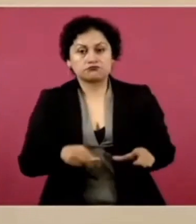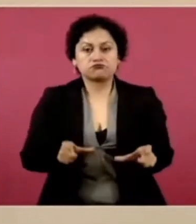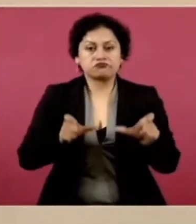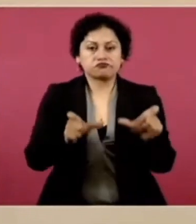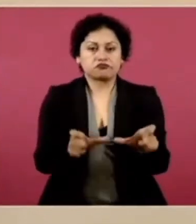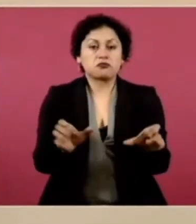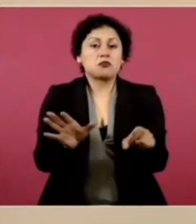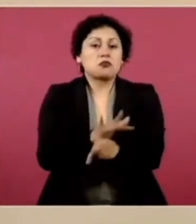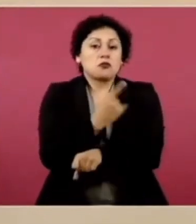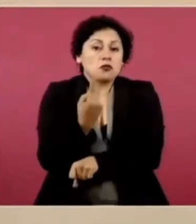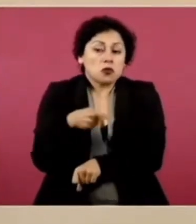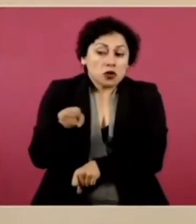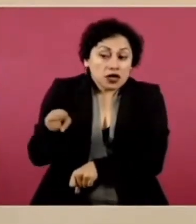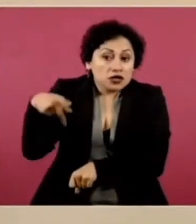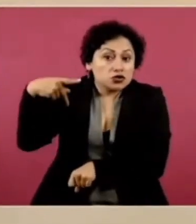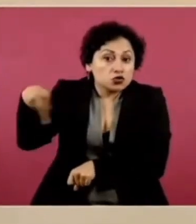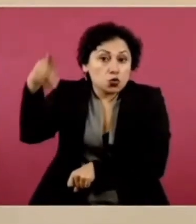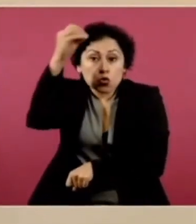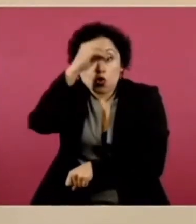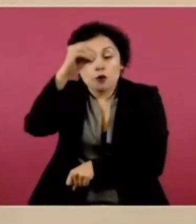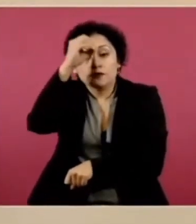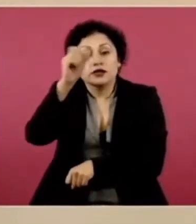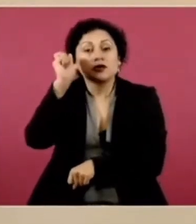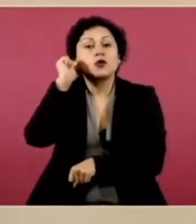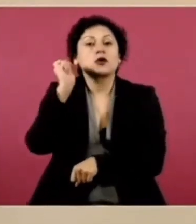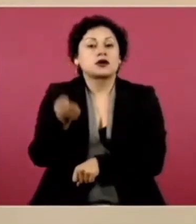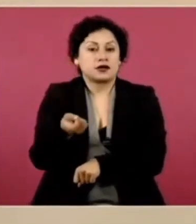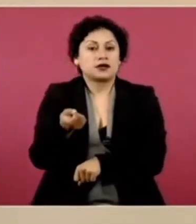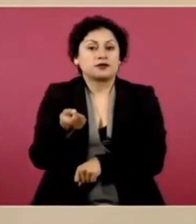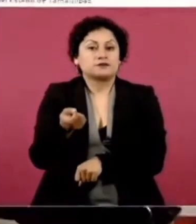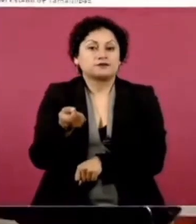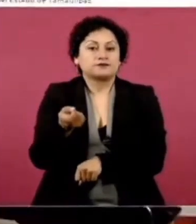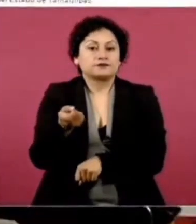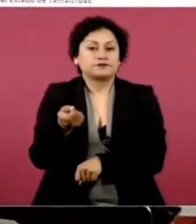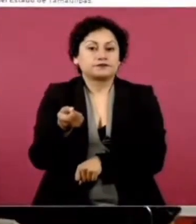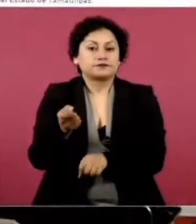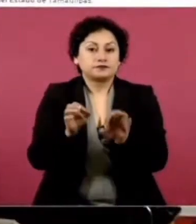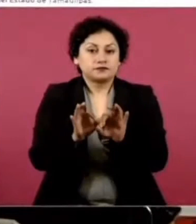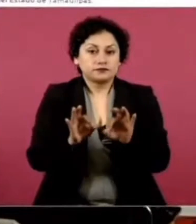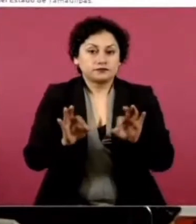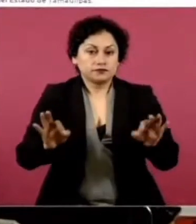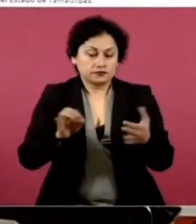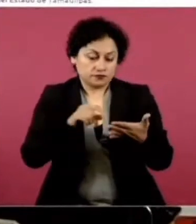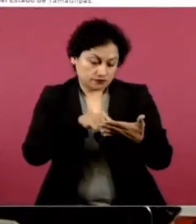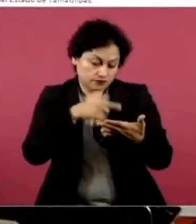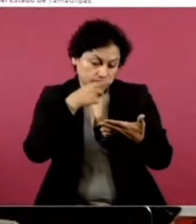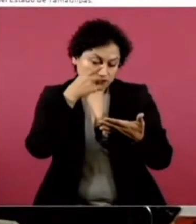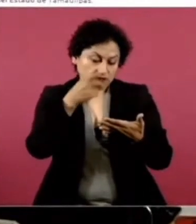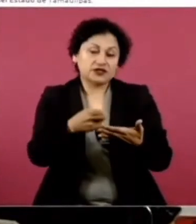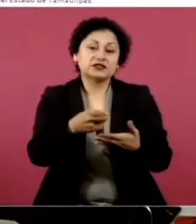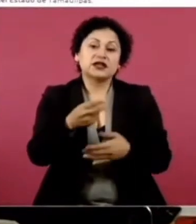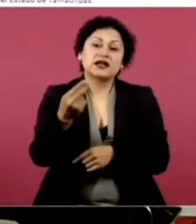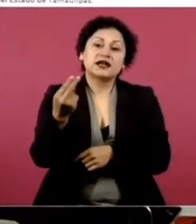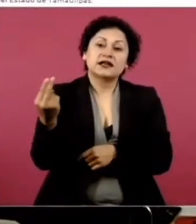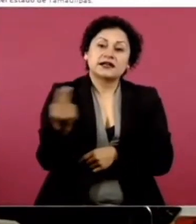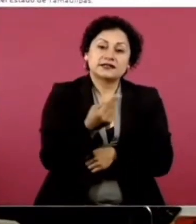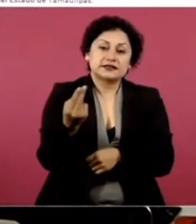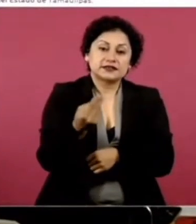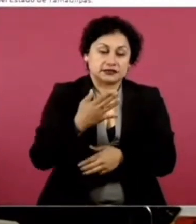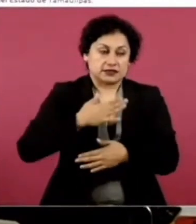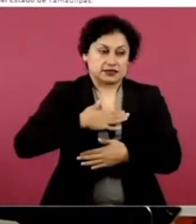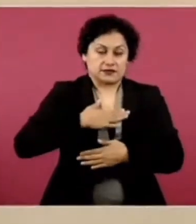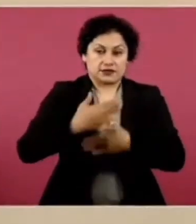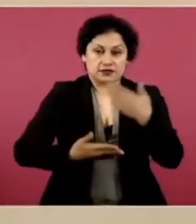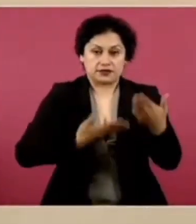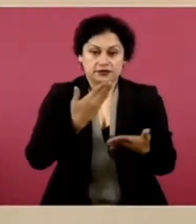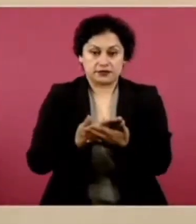de acuerdo al juzgador, no basta con utilizar la frase por necesidades del servicio. Y dice, no basta